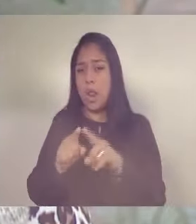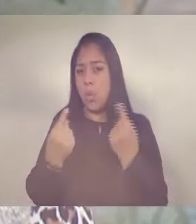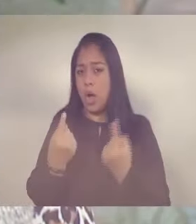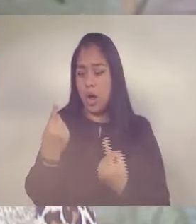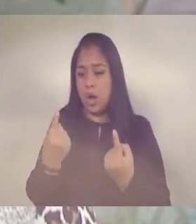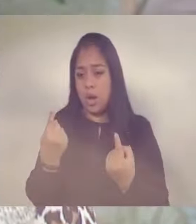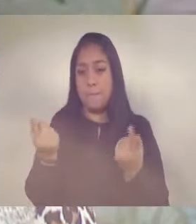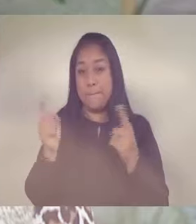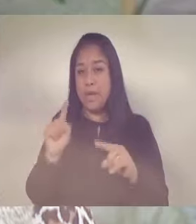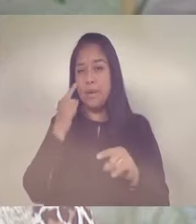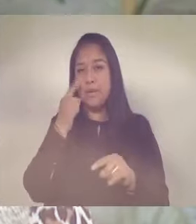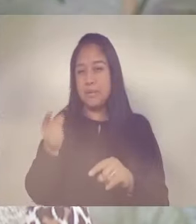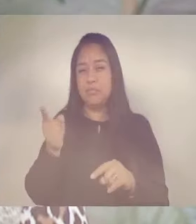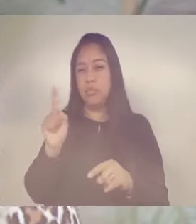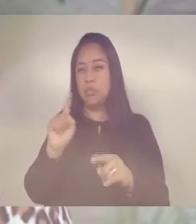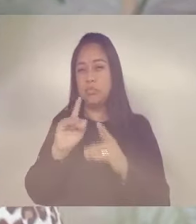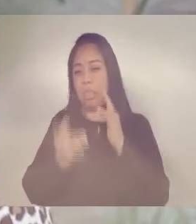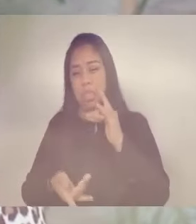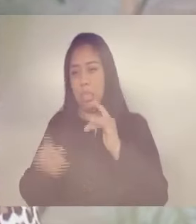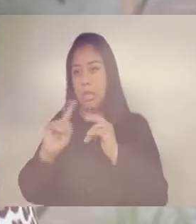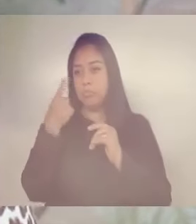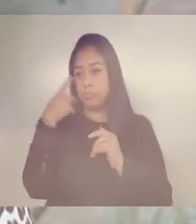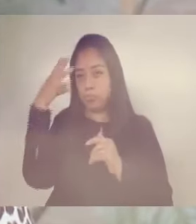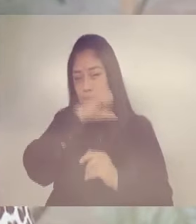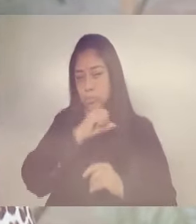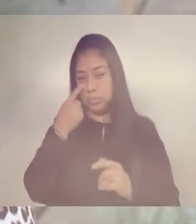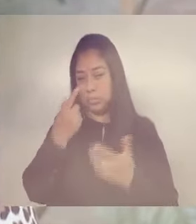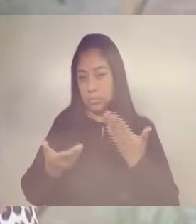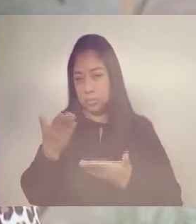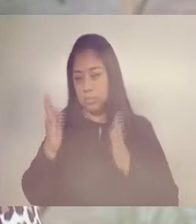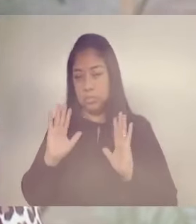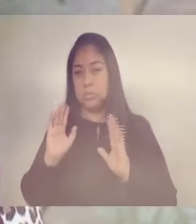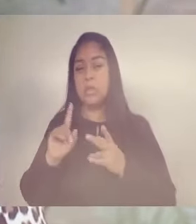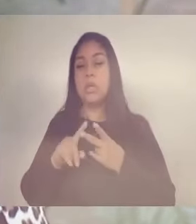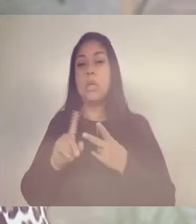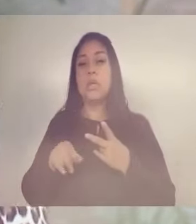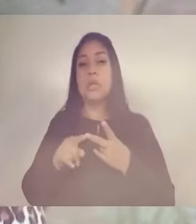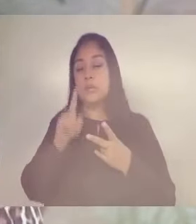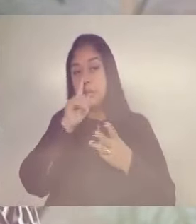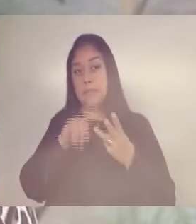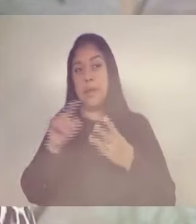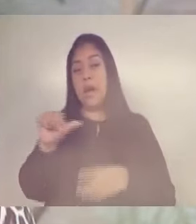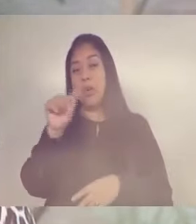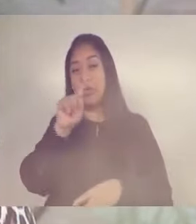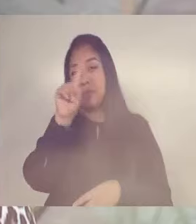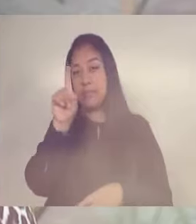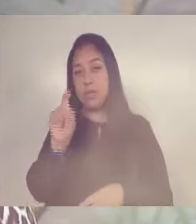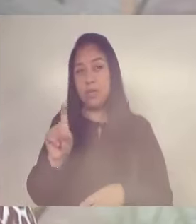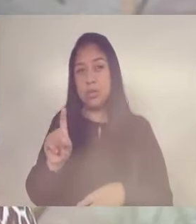que todavía no ha colapsado y por eso no nos hemos dado cuenta? Y la otra pregunta sería,